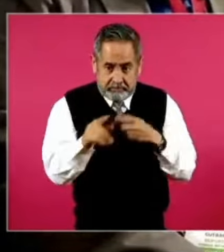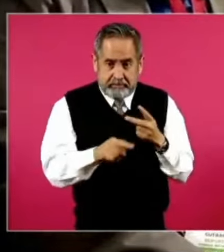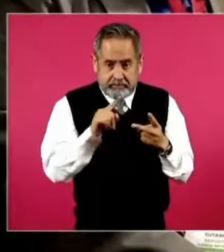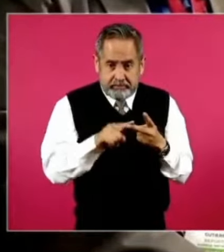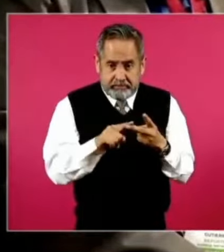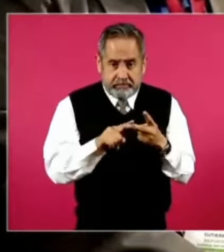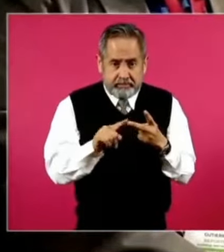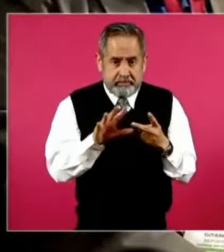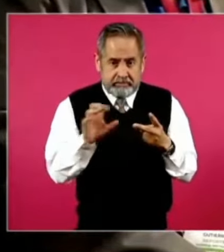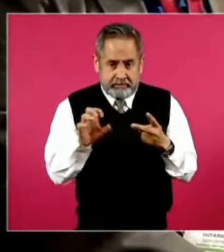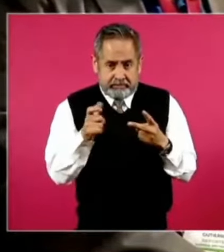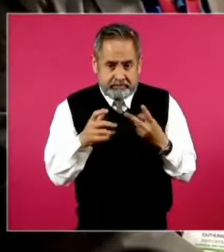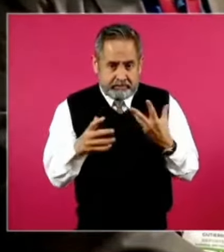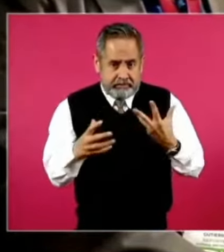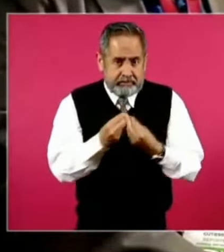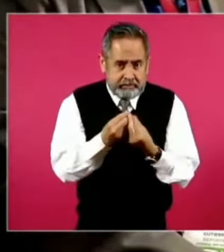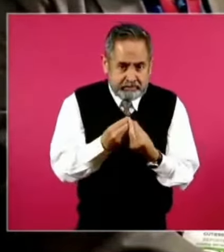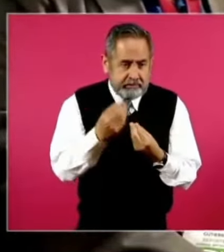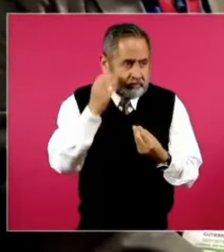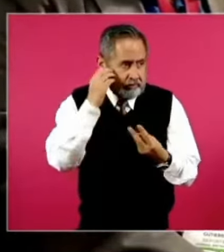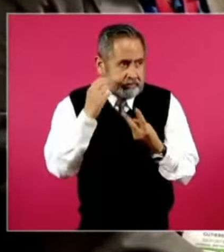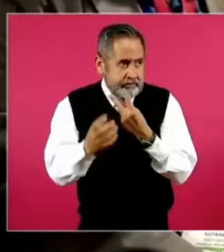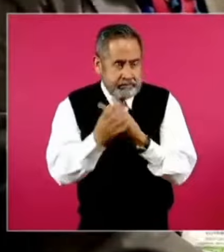por 500 pesos y el celular,